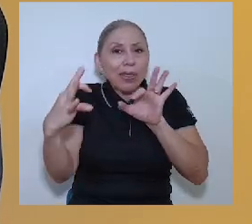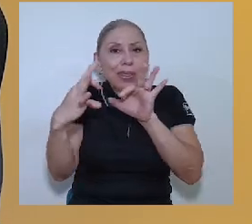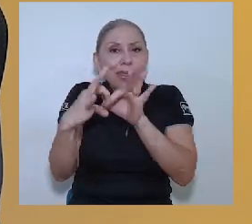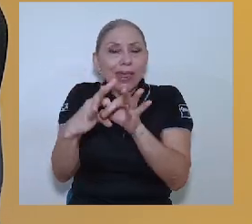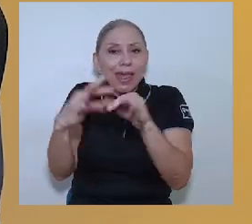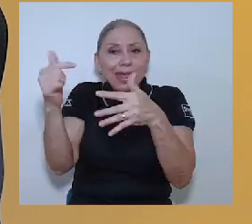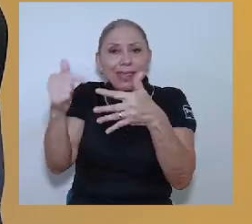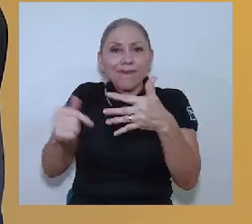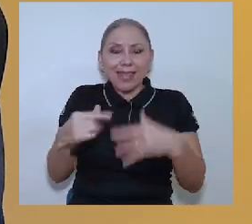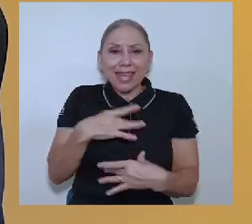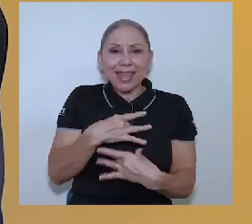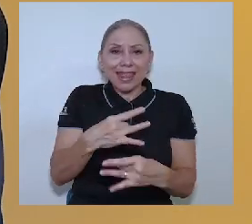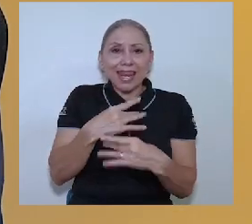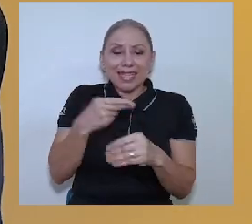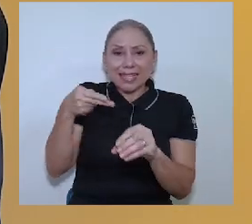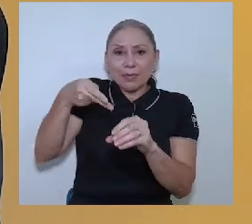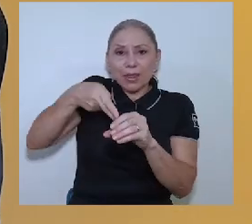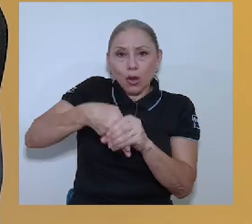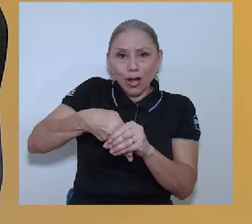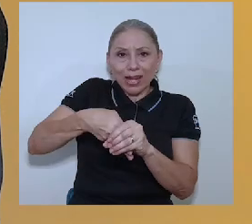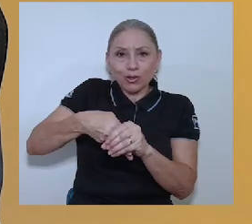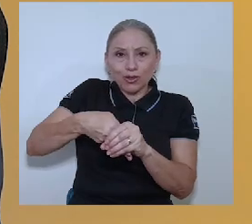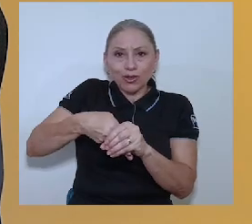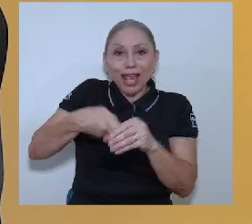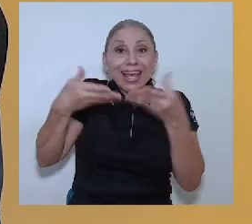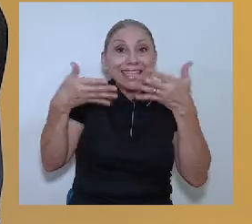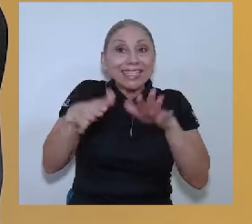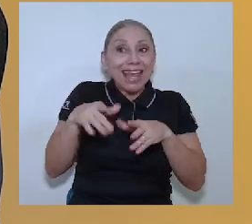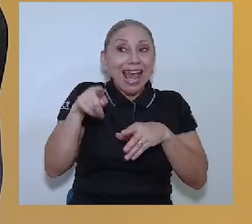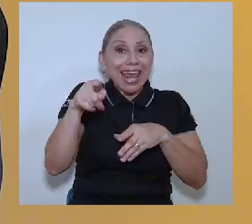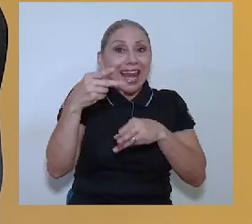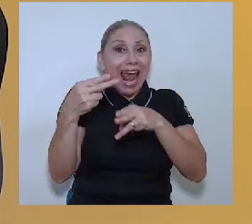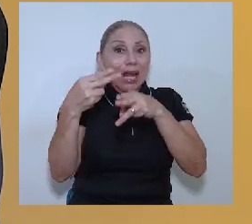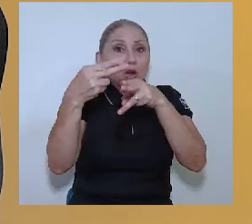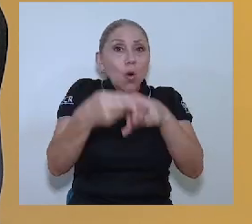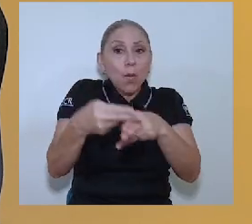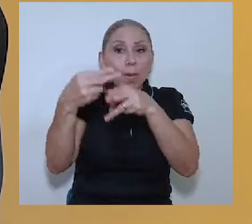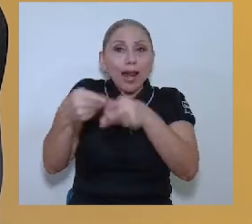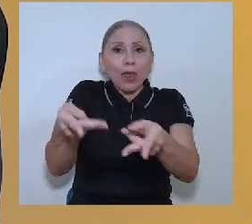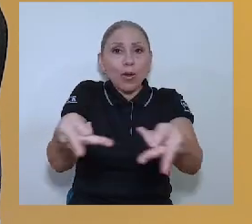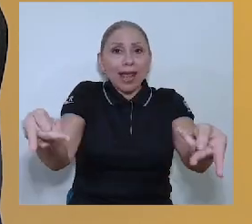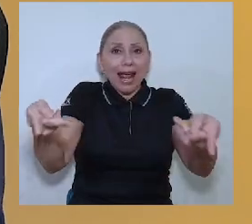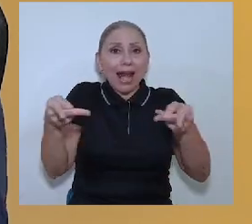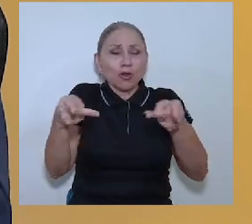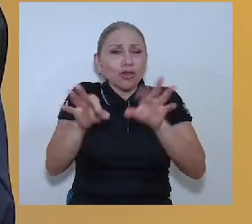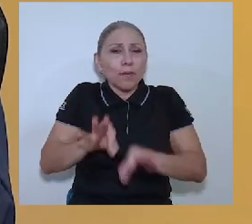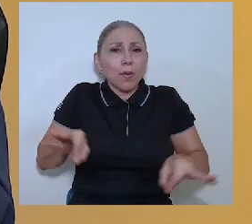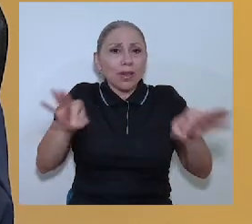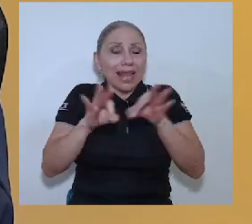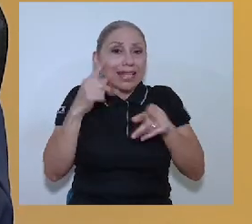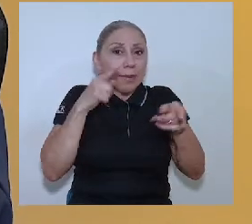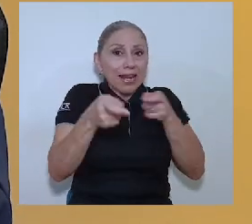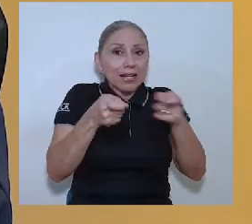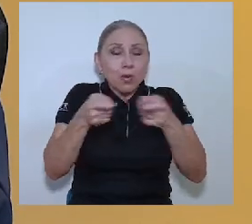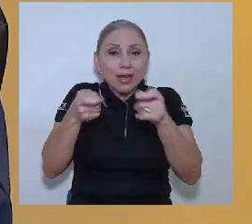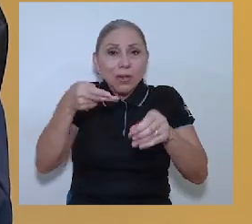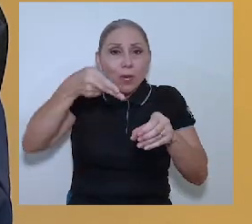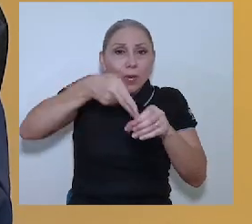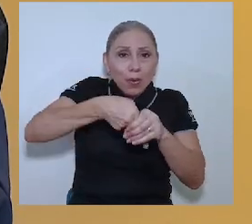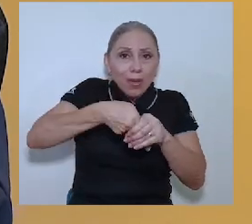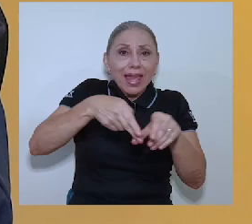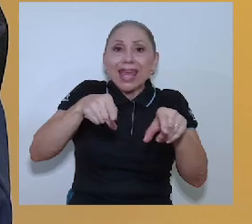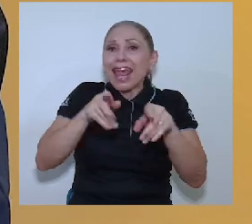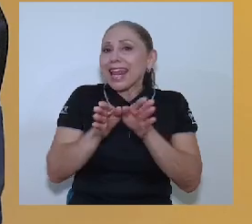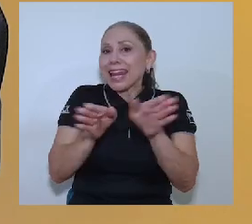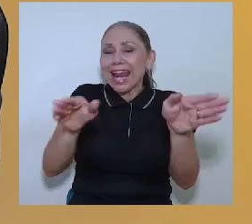por ejemplo, ha nombrado en cargos clave para la regulación de la industria petrolera y de la industria de los hidrocarburos en general, más